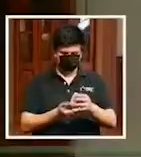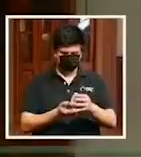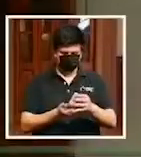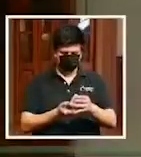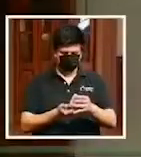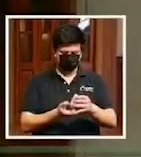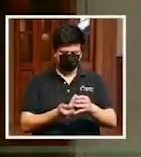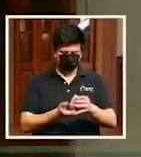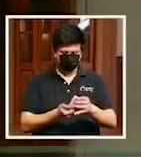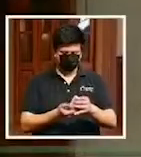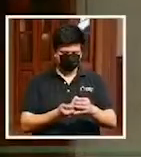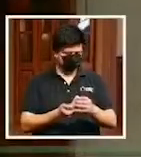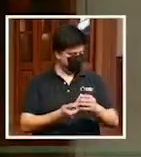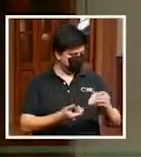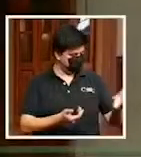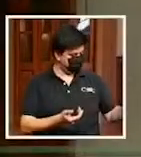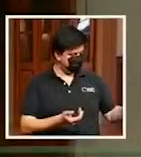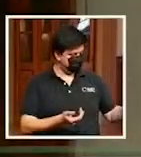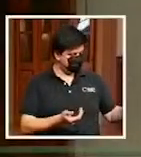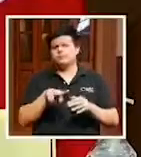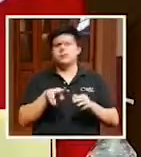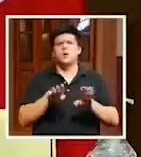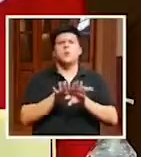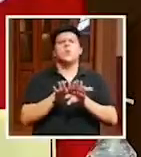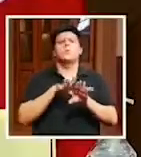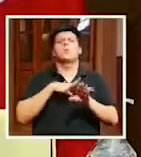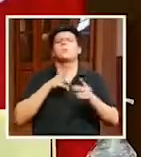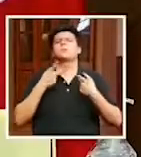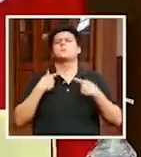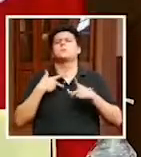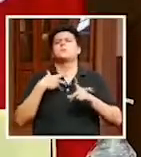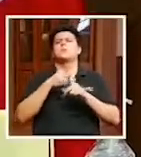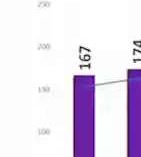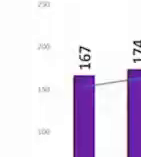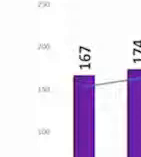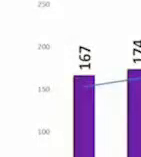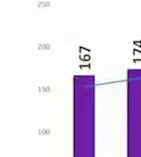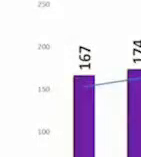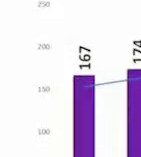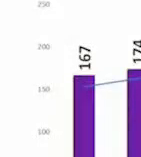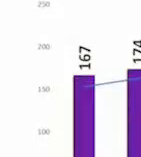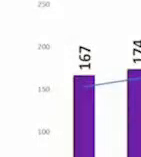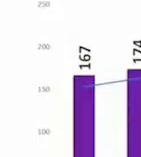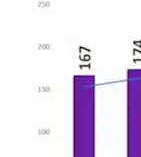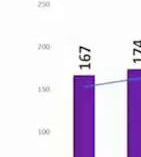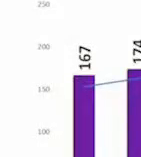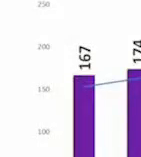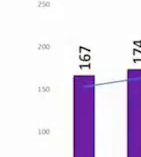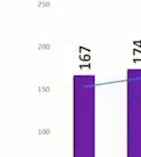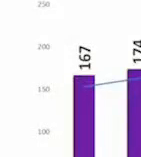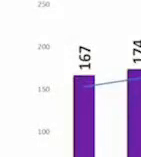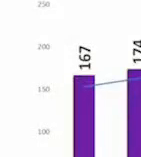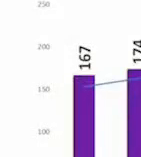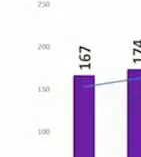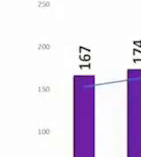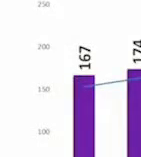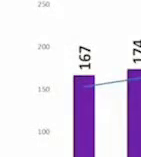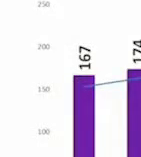señaló la subsecretaria de Prevención y Control de Enfermedades, Consuelo Treviño Garza. Del 23 de junio